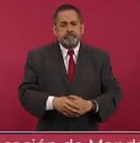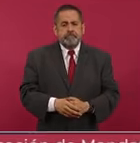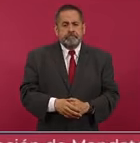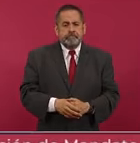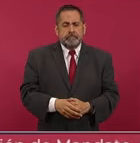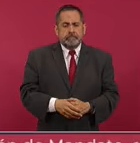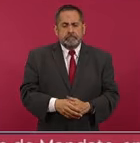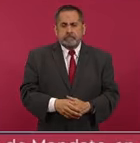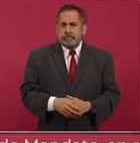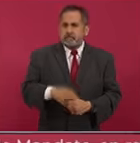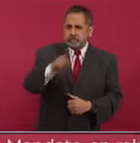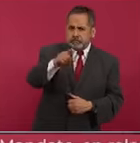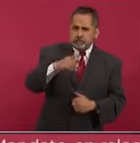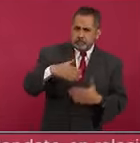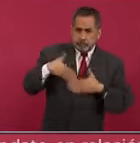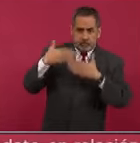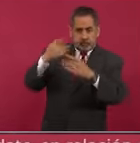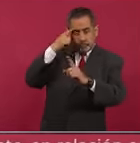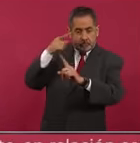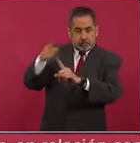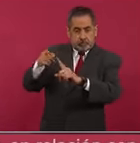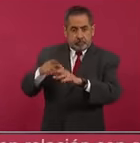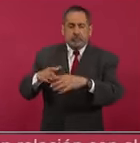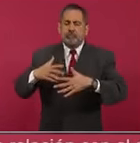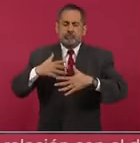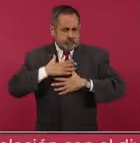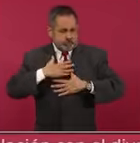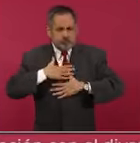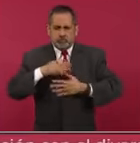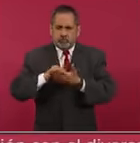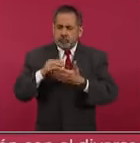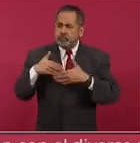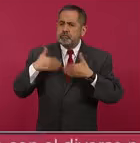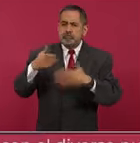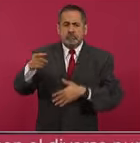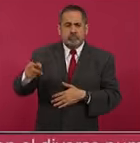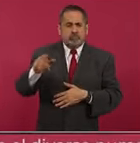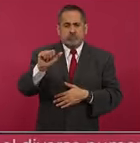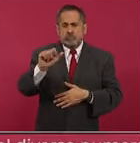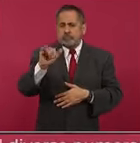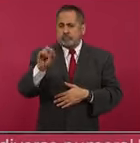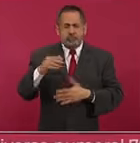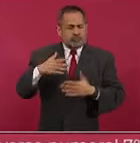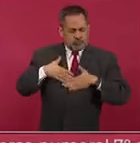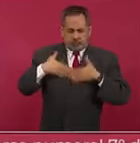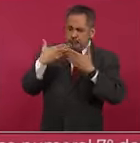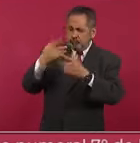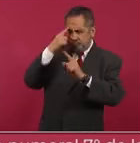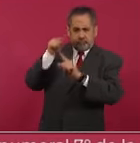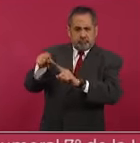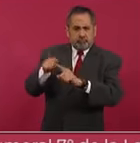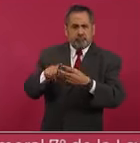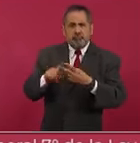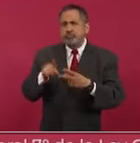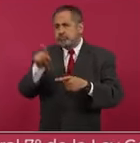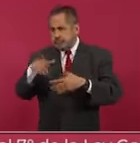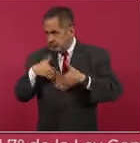Pero su confianza en el fiscal, aunque usted ni le pone ni yo le quita… Yo tengo confianza en el fiscal y tengo confianza en el